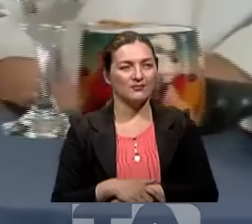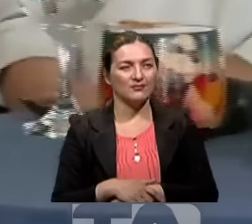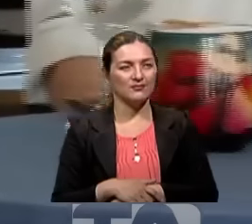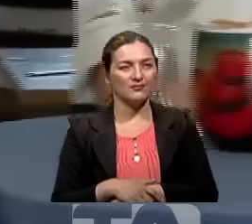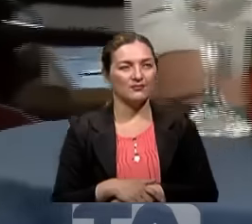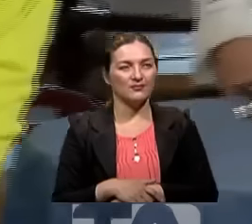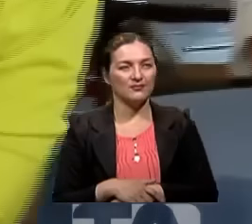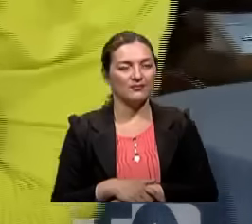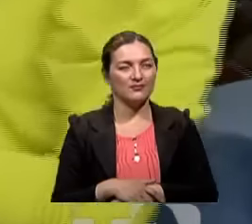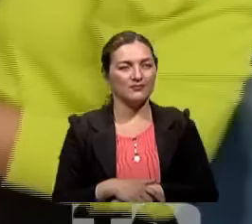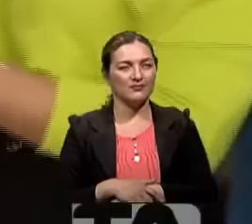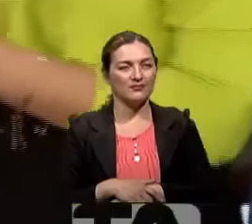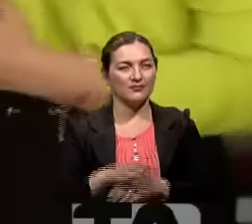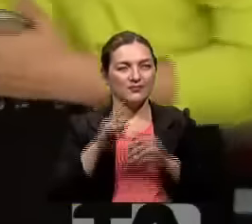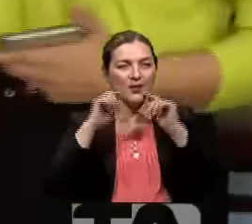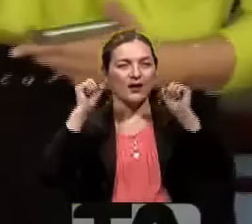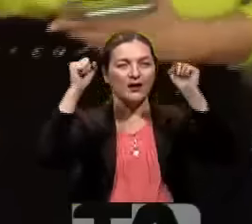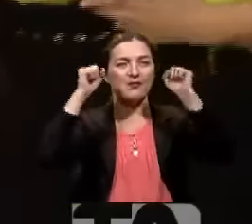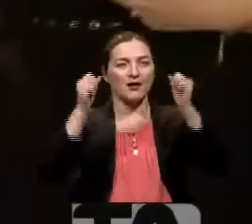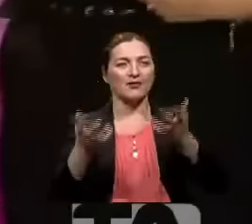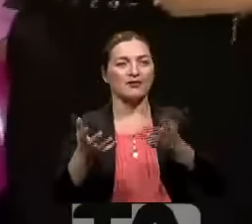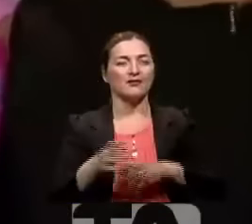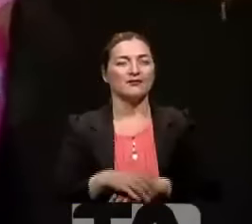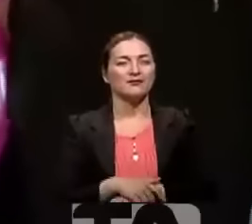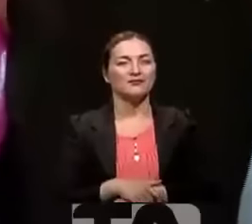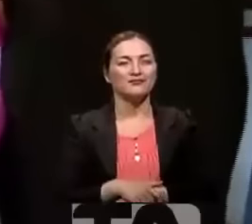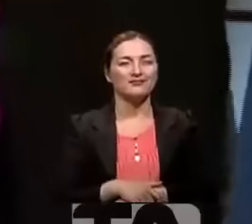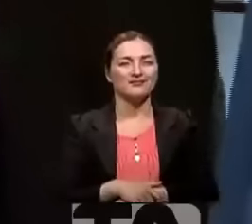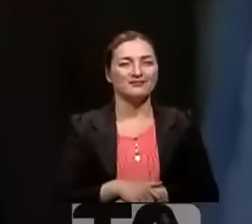¿Dónde está la guagua? ¿Qué pasó la barra? ¡Aquí!